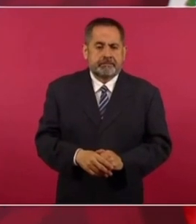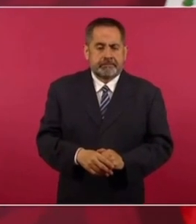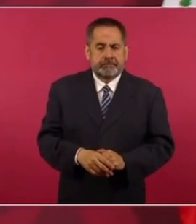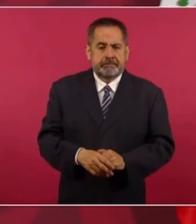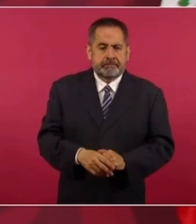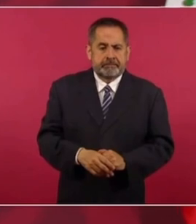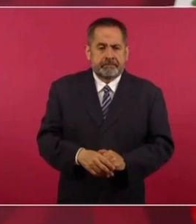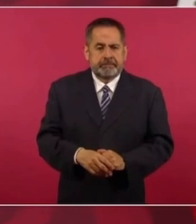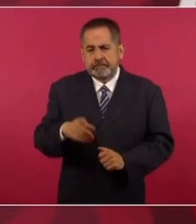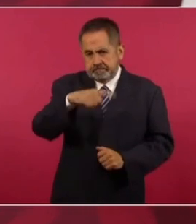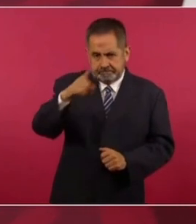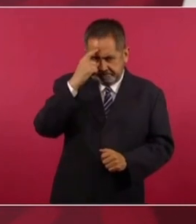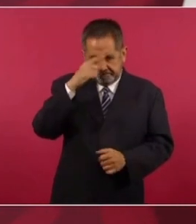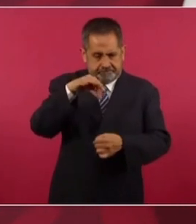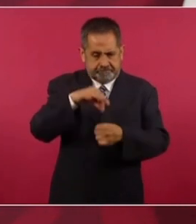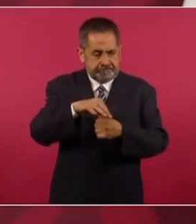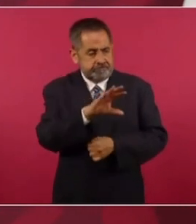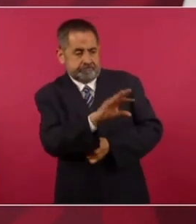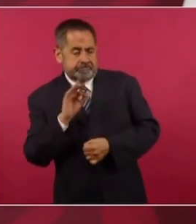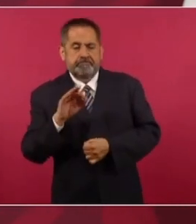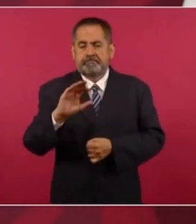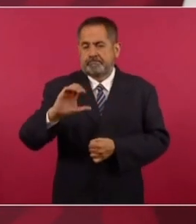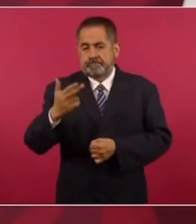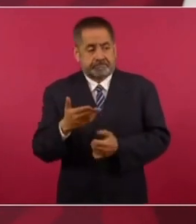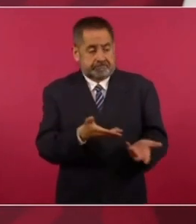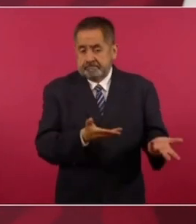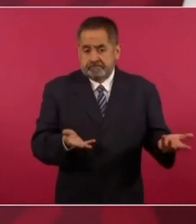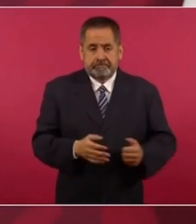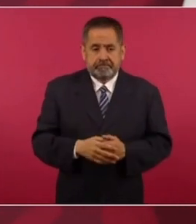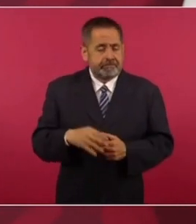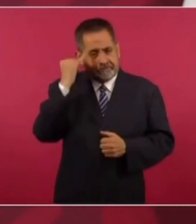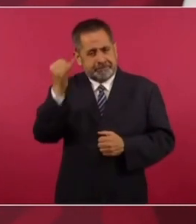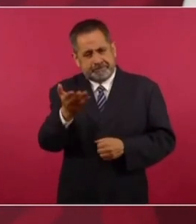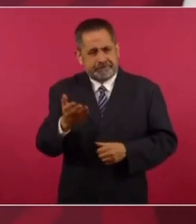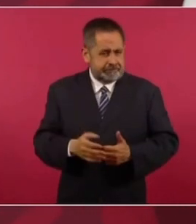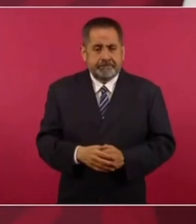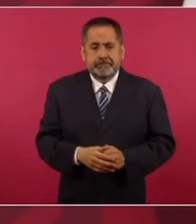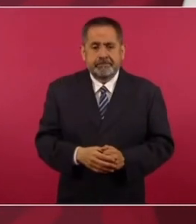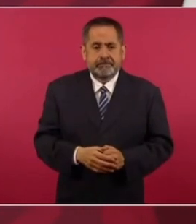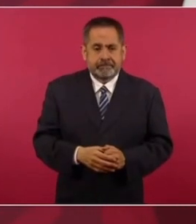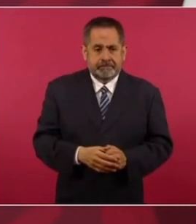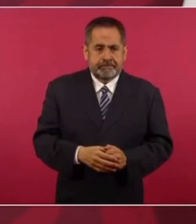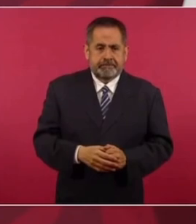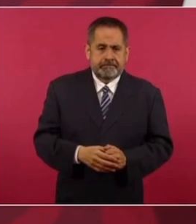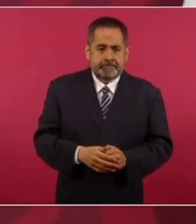Para los que votaron por Calderón, imagínense,